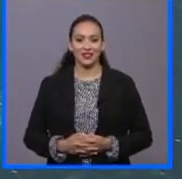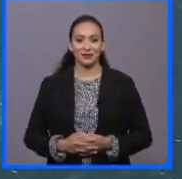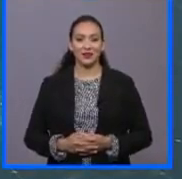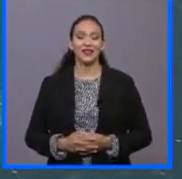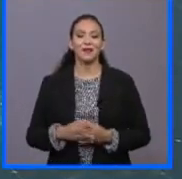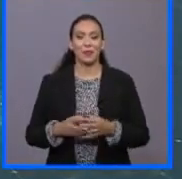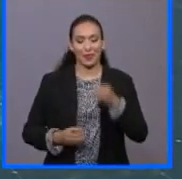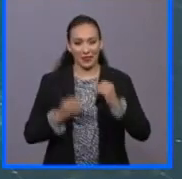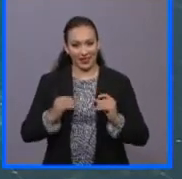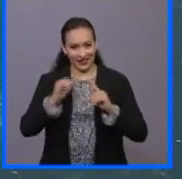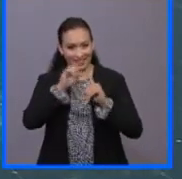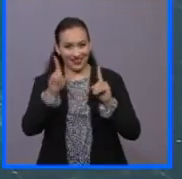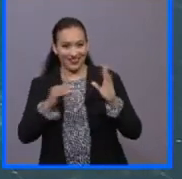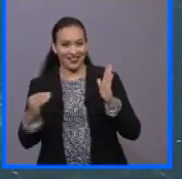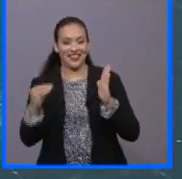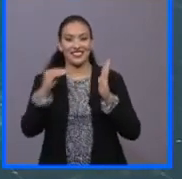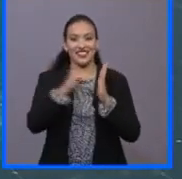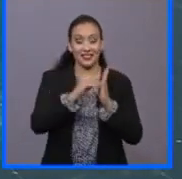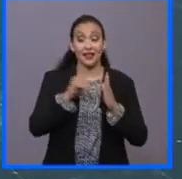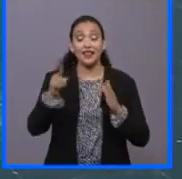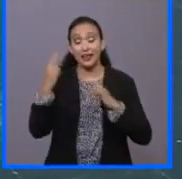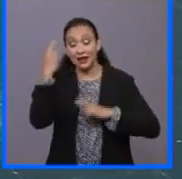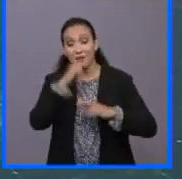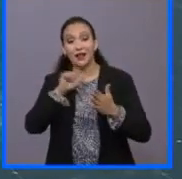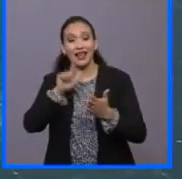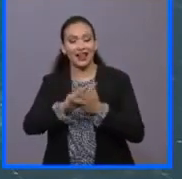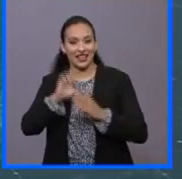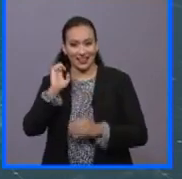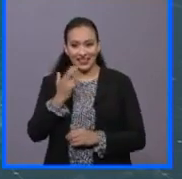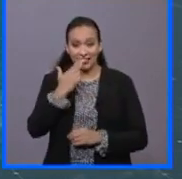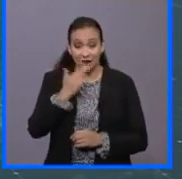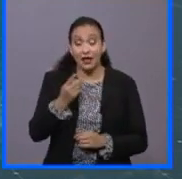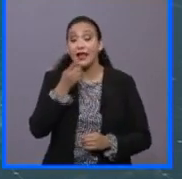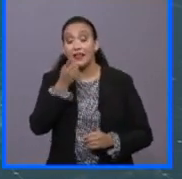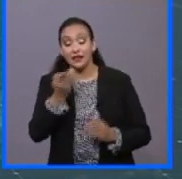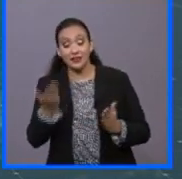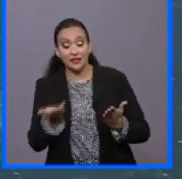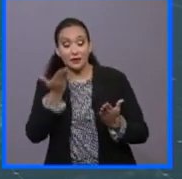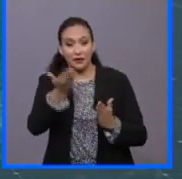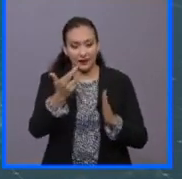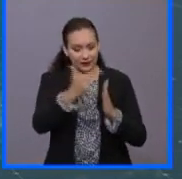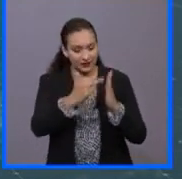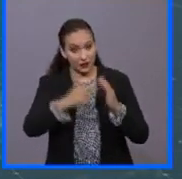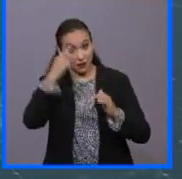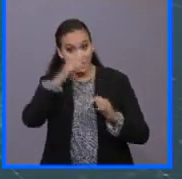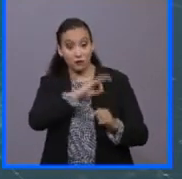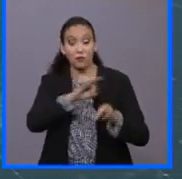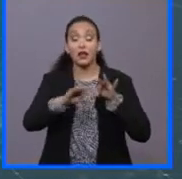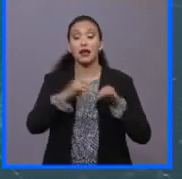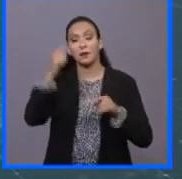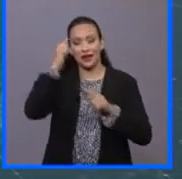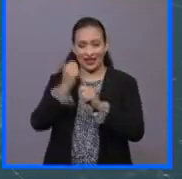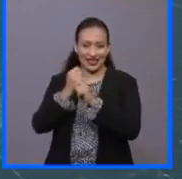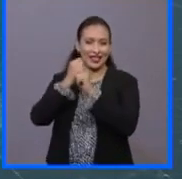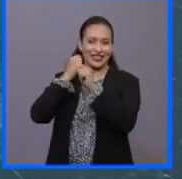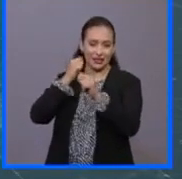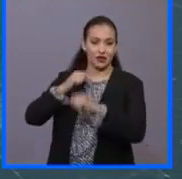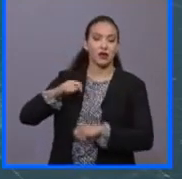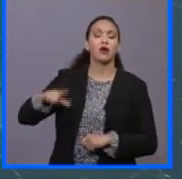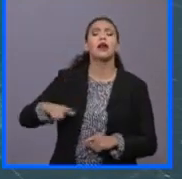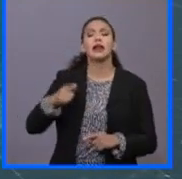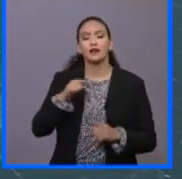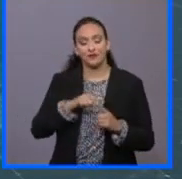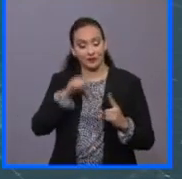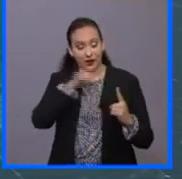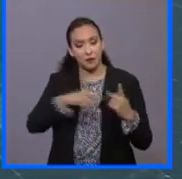La Corte invalidó disposición de Chihuahua que establecía como requisito para ser operador de transporte público no haber